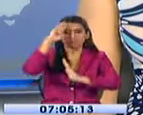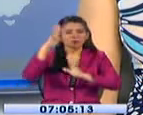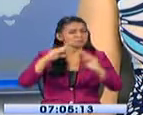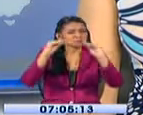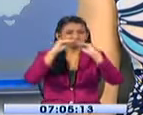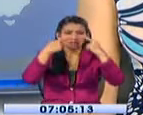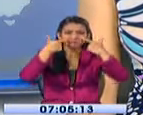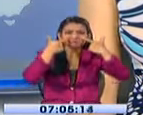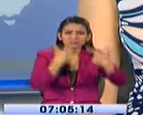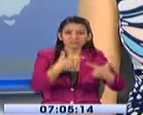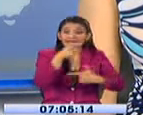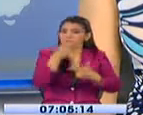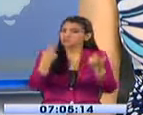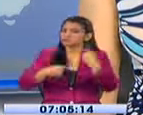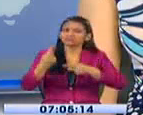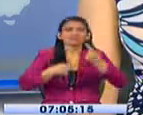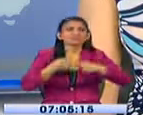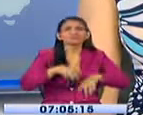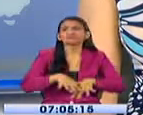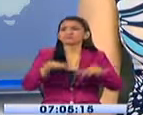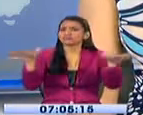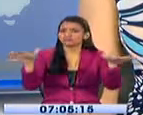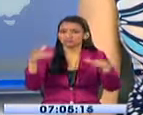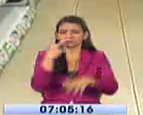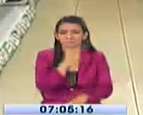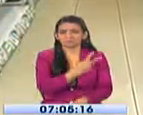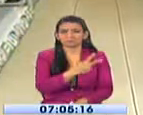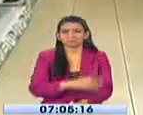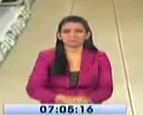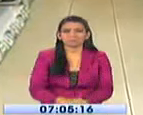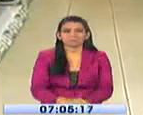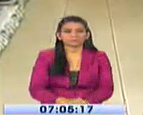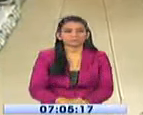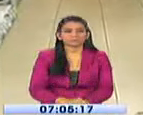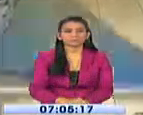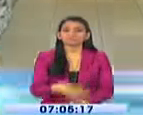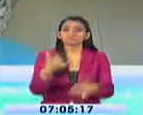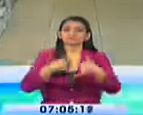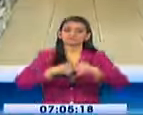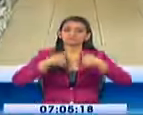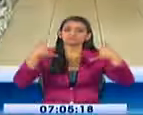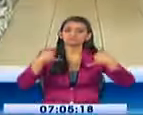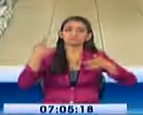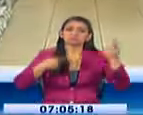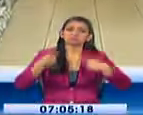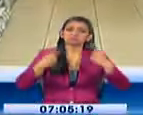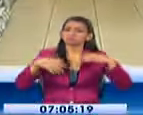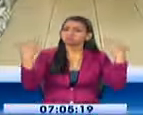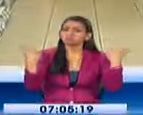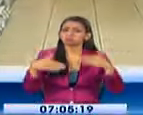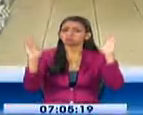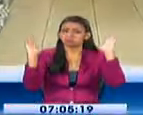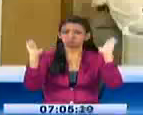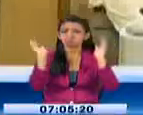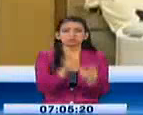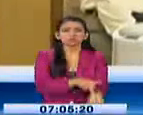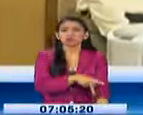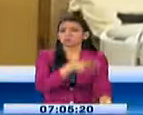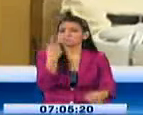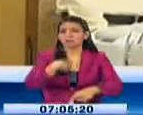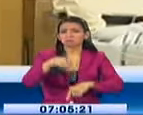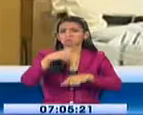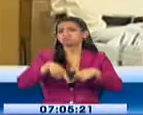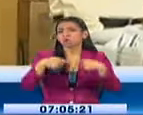es altamente comercial. Veamos de qué se trata. Atendían el negocio como cualquier otro día. Hubo buena